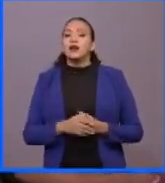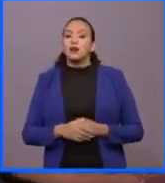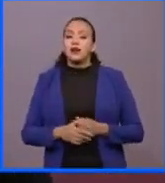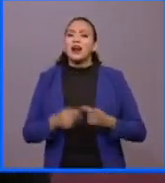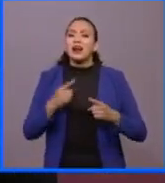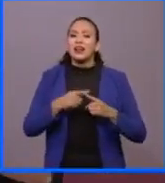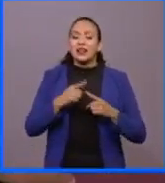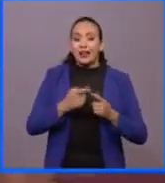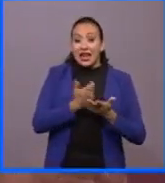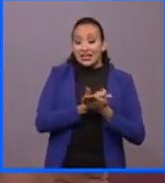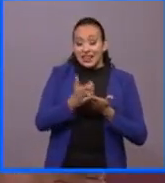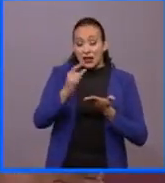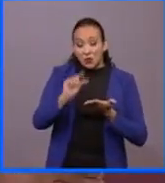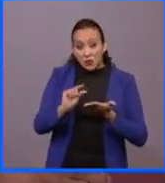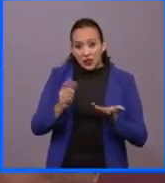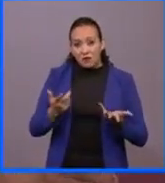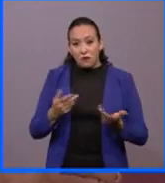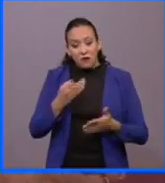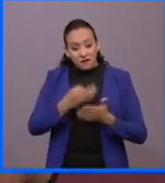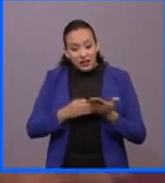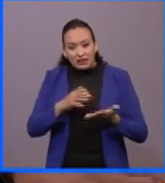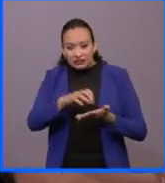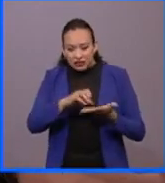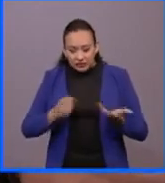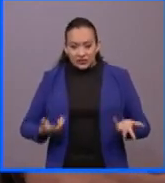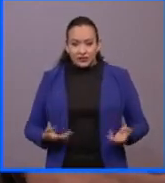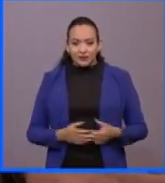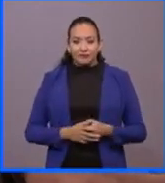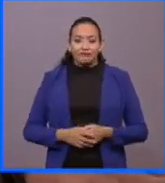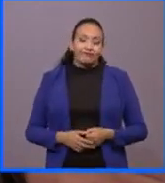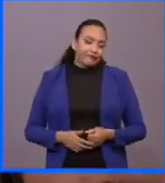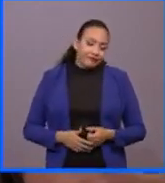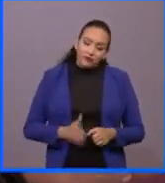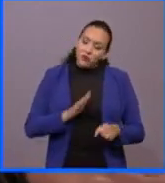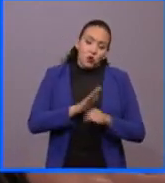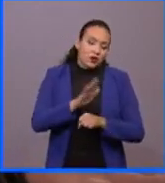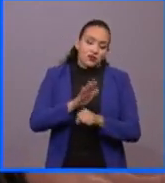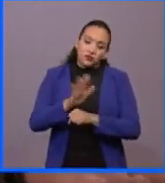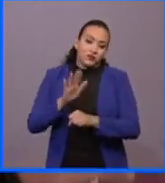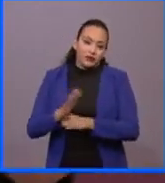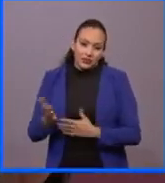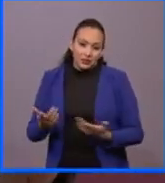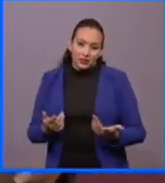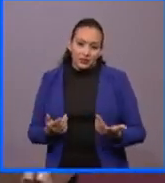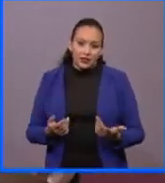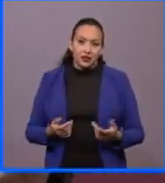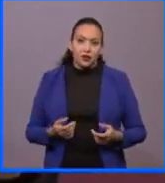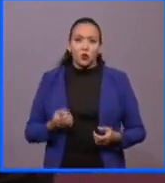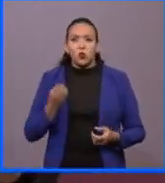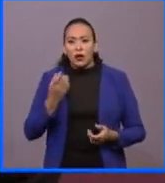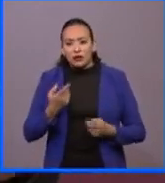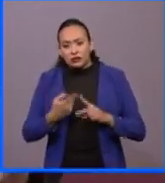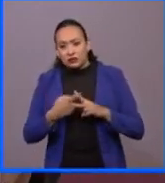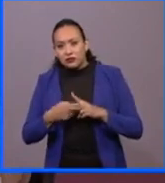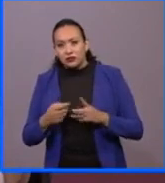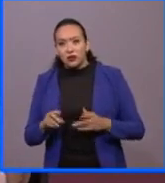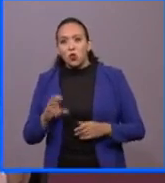gravamen es el salario mínimo. Sin embargo, no es suficiente la cantidad para ello, ni tampoco